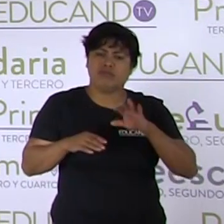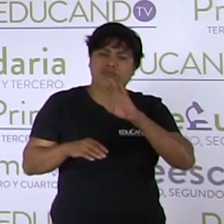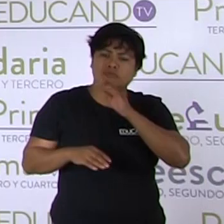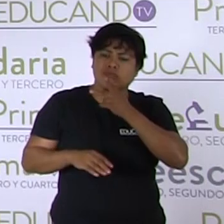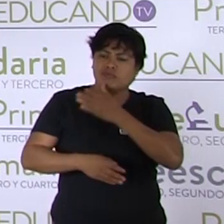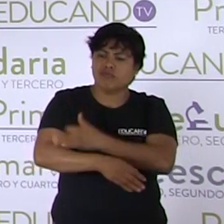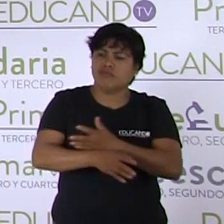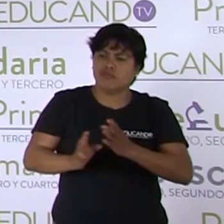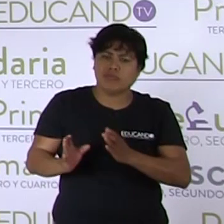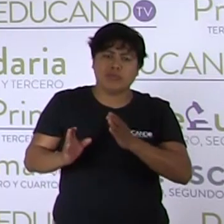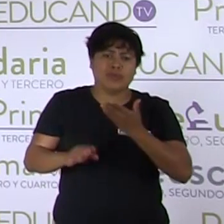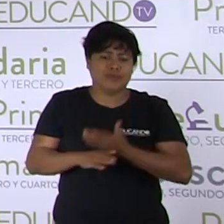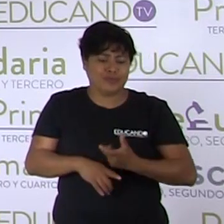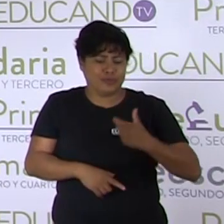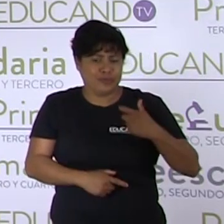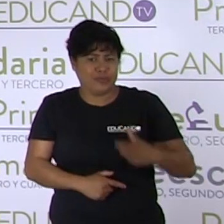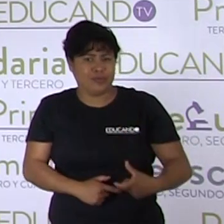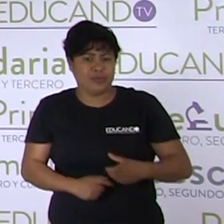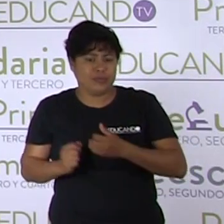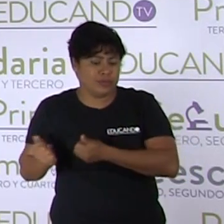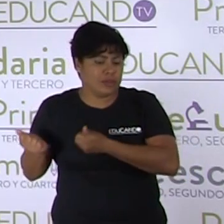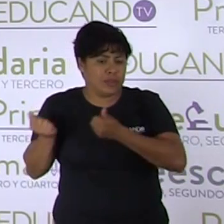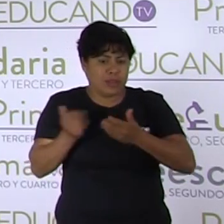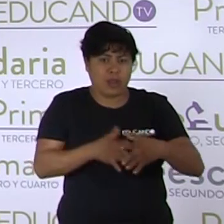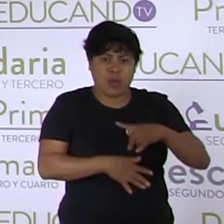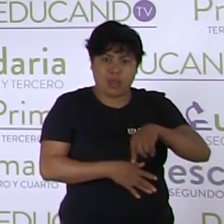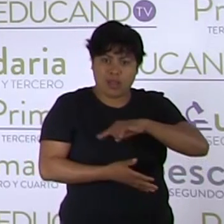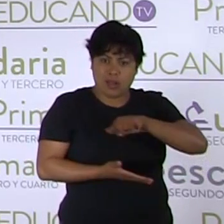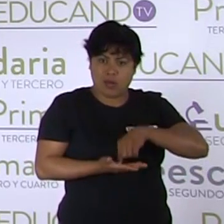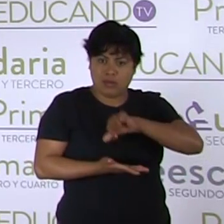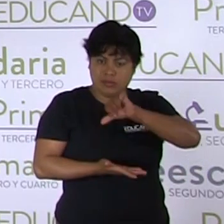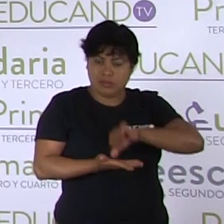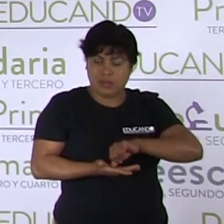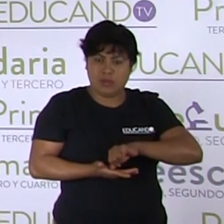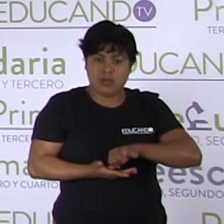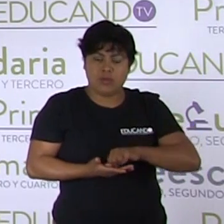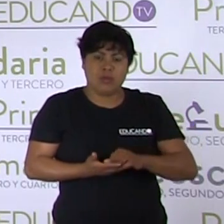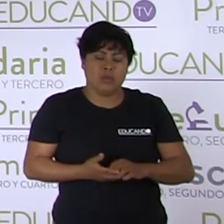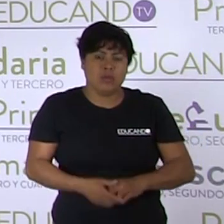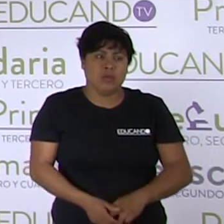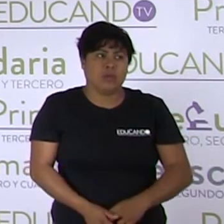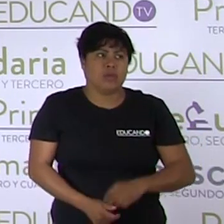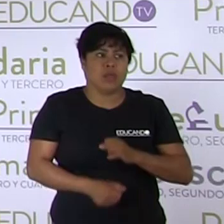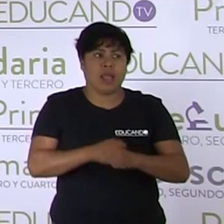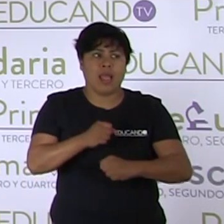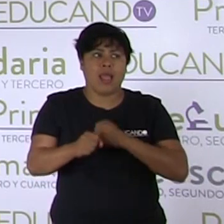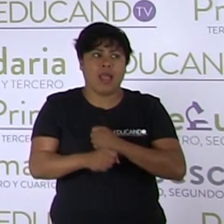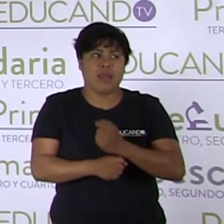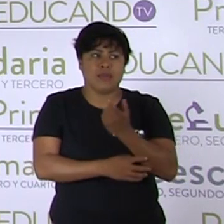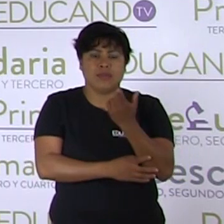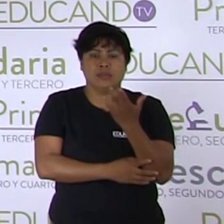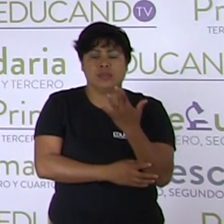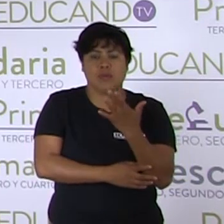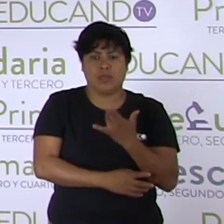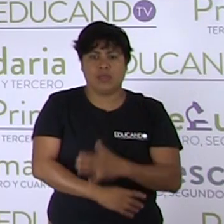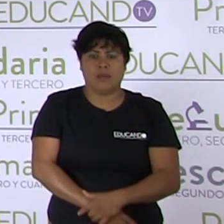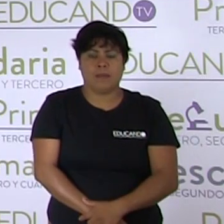lo vio casualmente y se lo trajo a la capital, allá por los años 50.